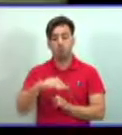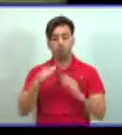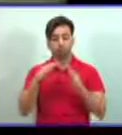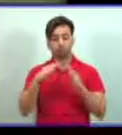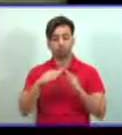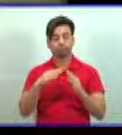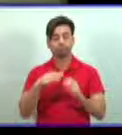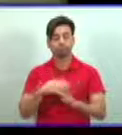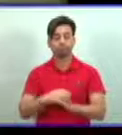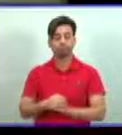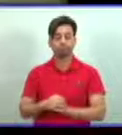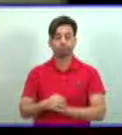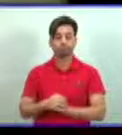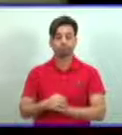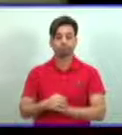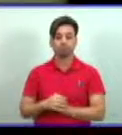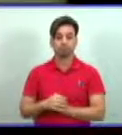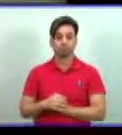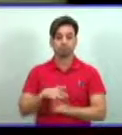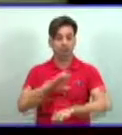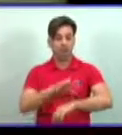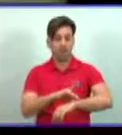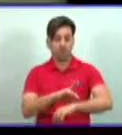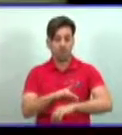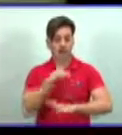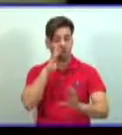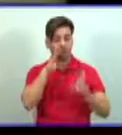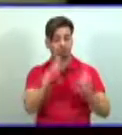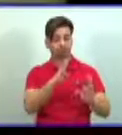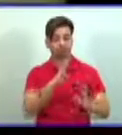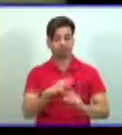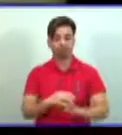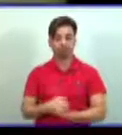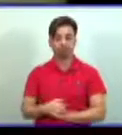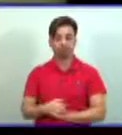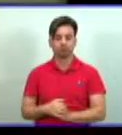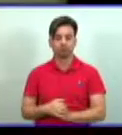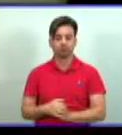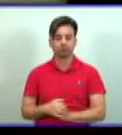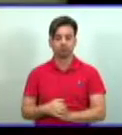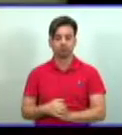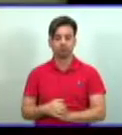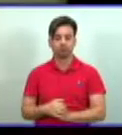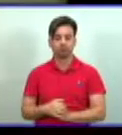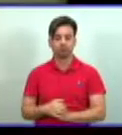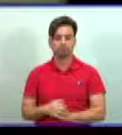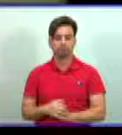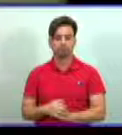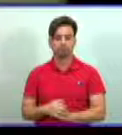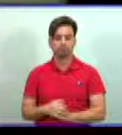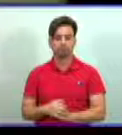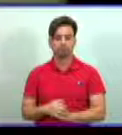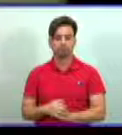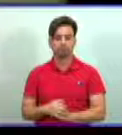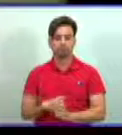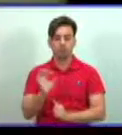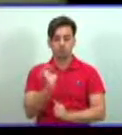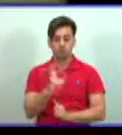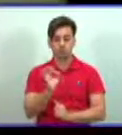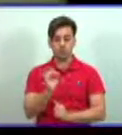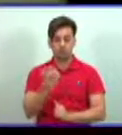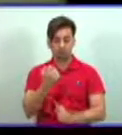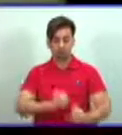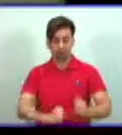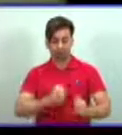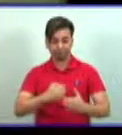víctimas de esta catástrofe todavía está sufriendo las terribles consecuencias de